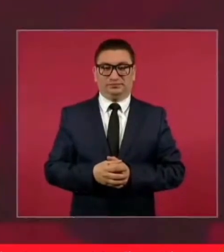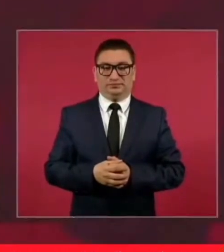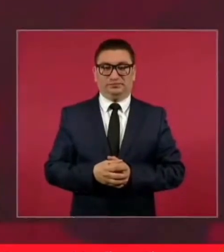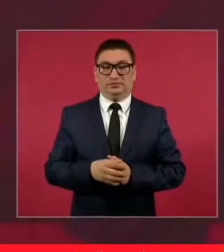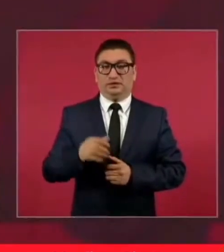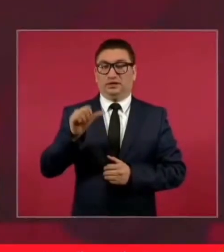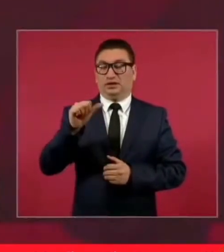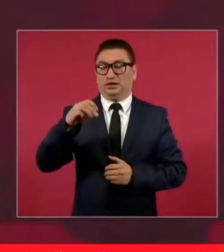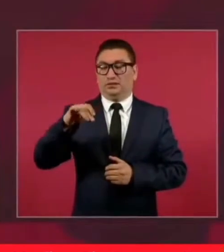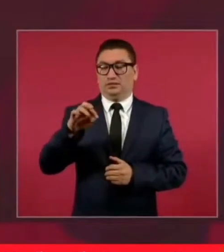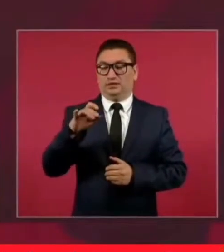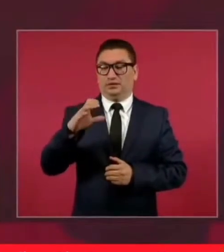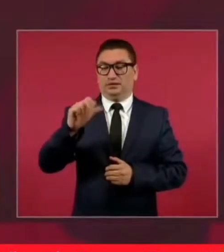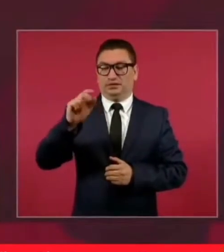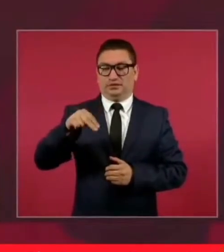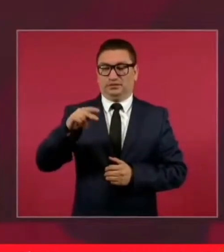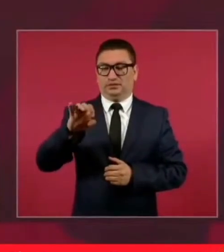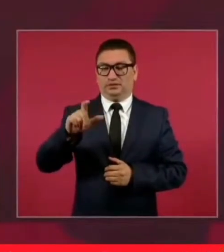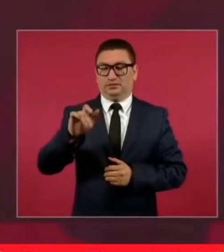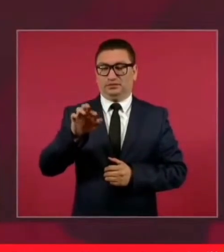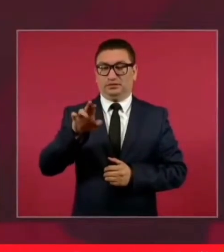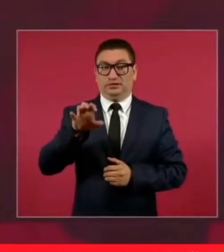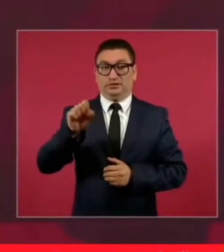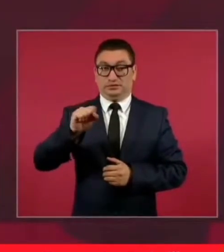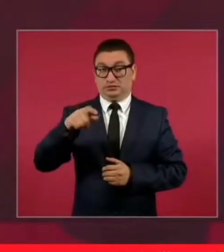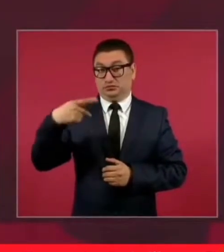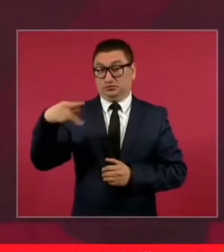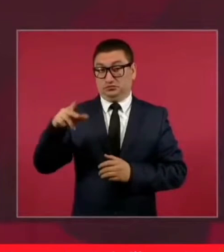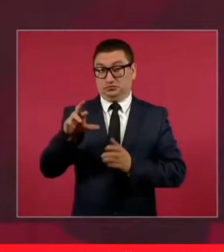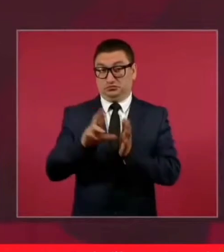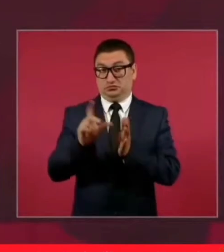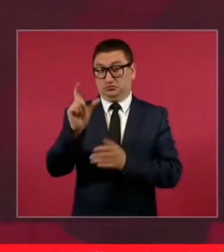American Express. Y ahí están.